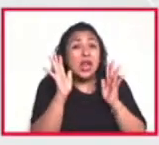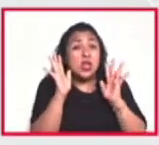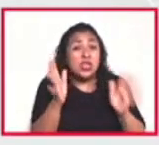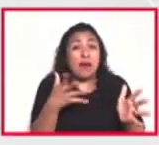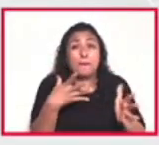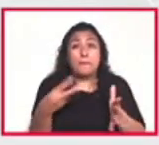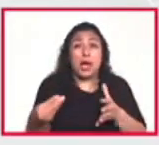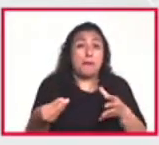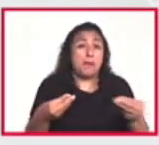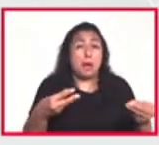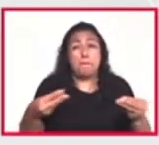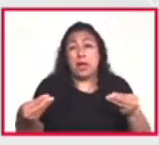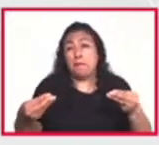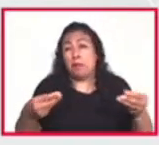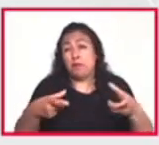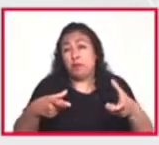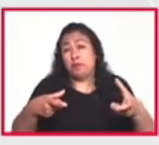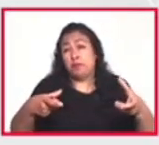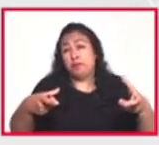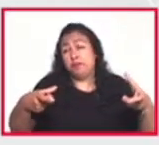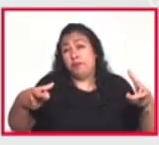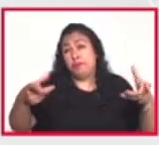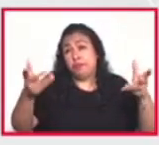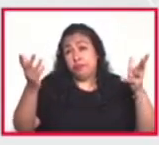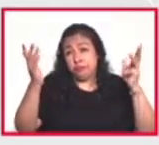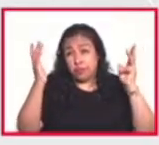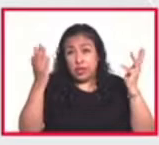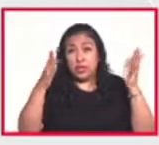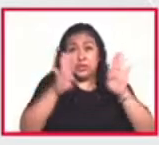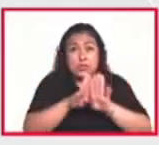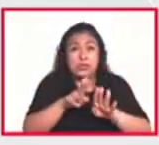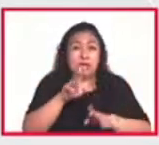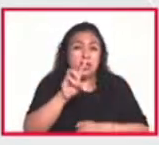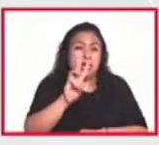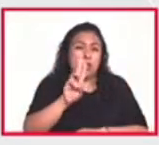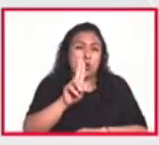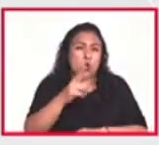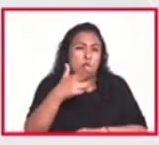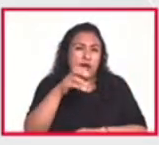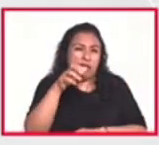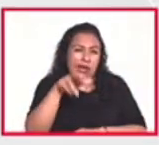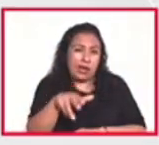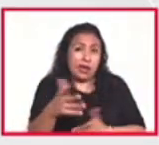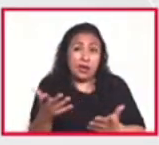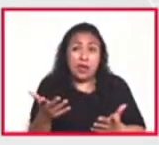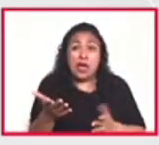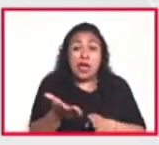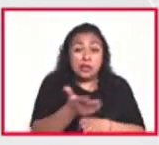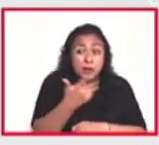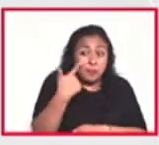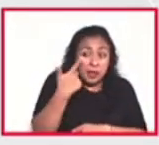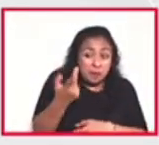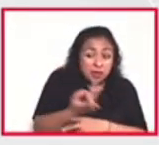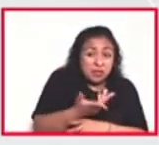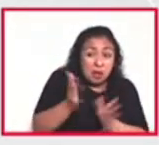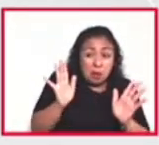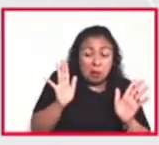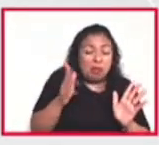prácticamente coincidió con el cierre de Wuhan. Entonces, mientras no veía lo que pasaba, o sea, no veía que no